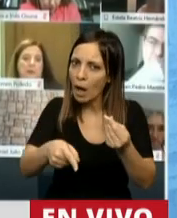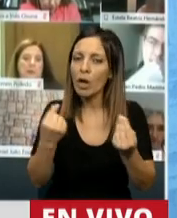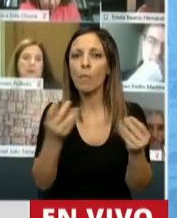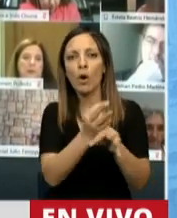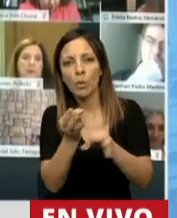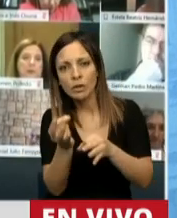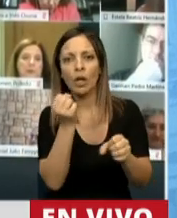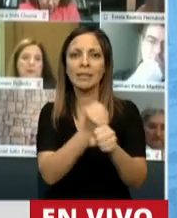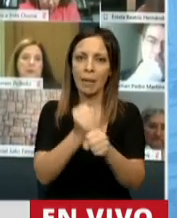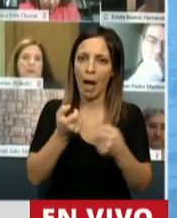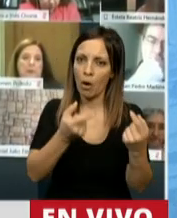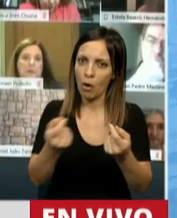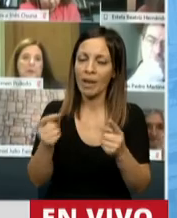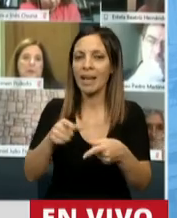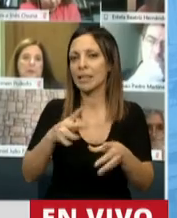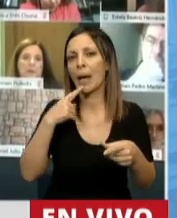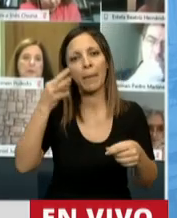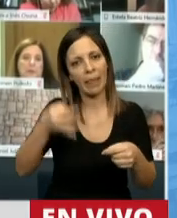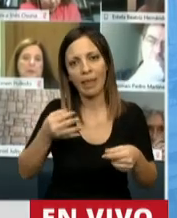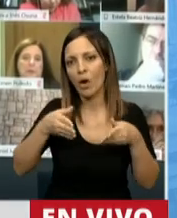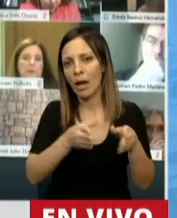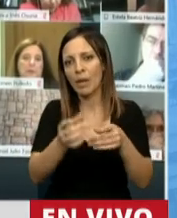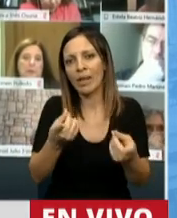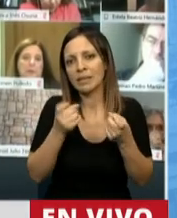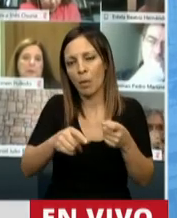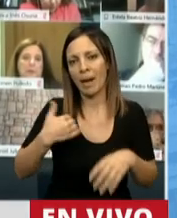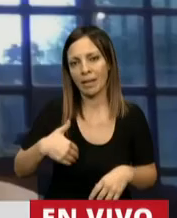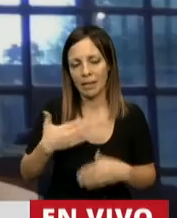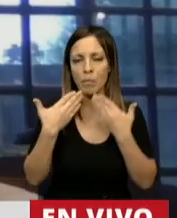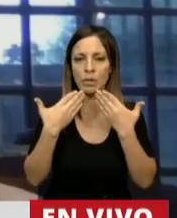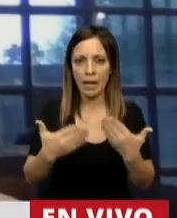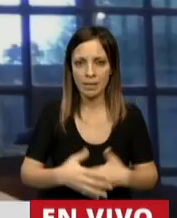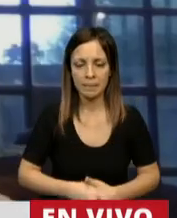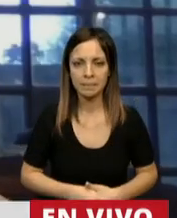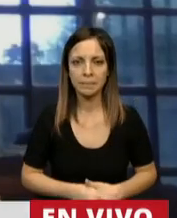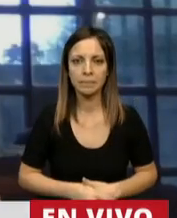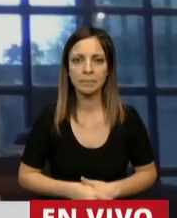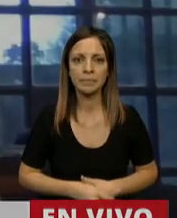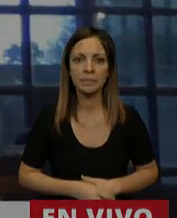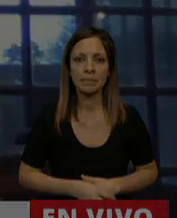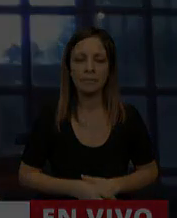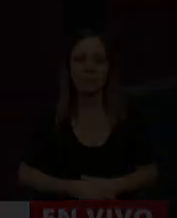y con trabajo. Ese será el verdadero camino que tenga que tener Argentina hacia adelante. Muchas gracias, presidente. Gracias, diputado.